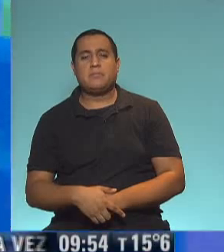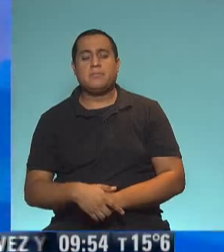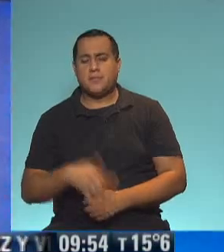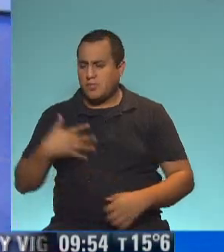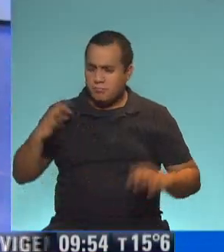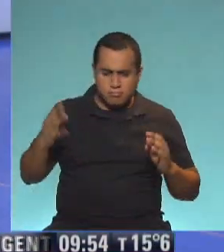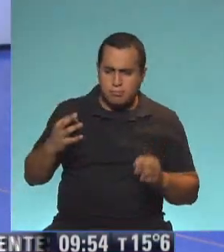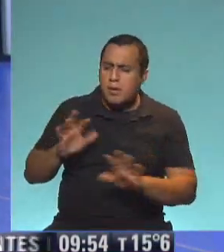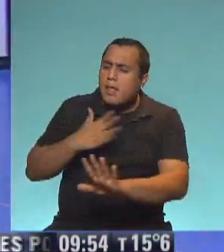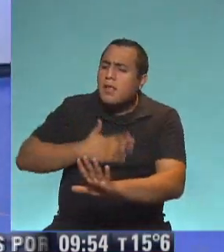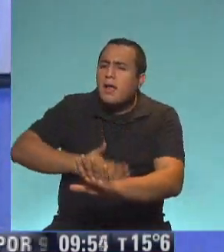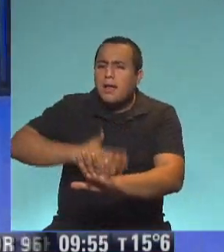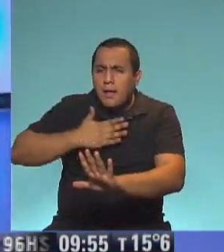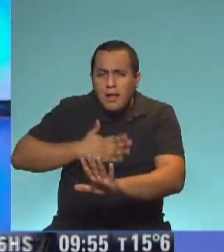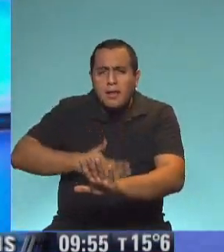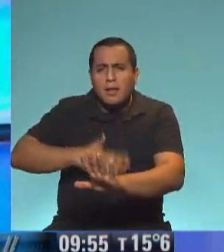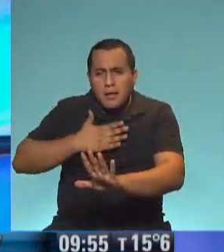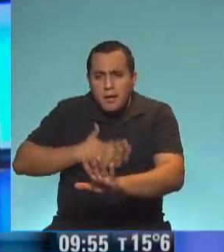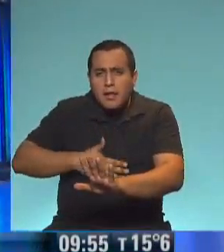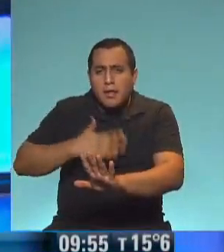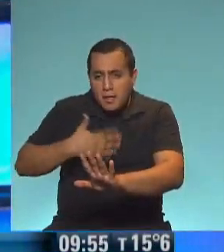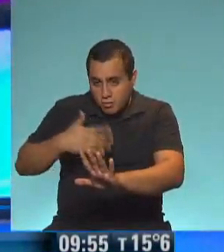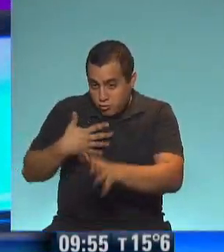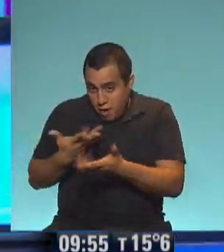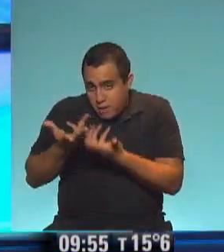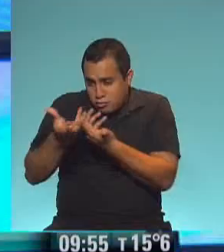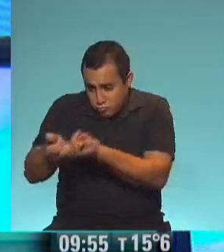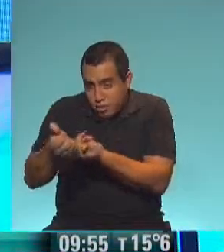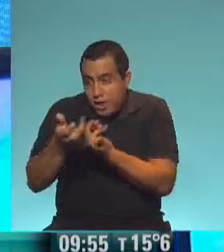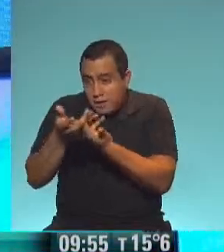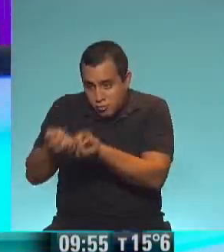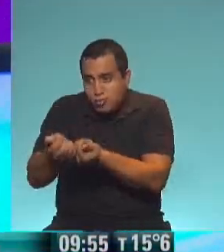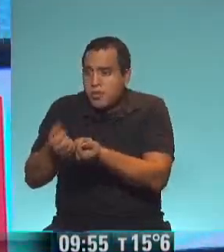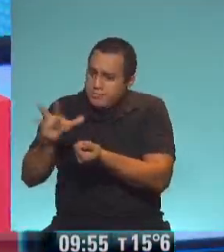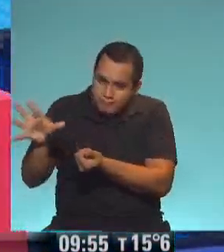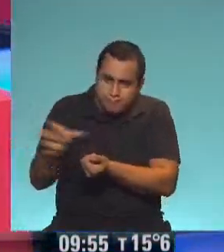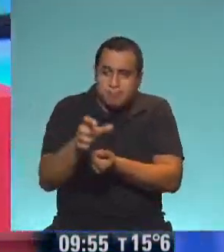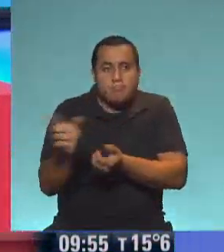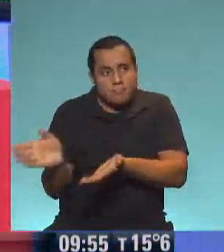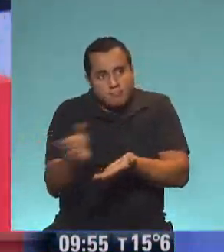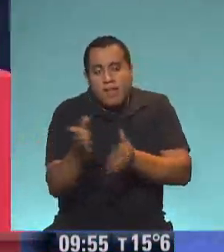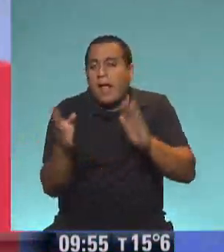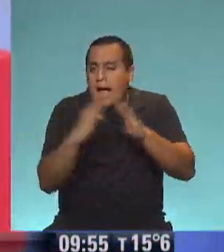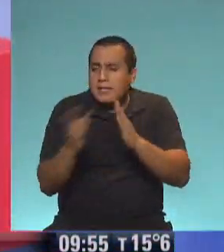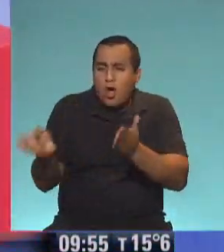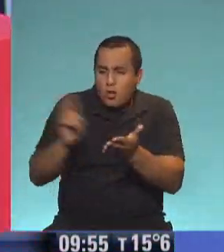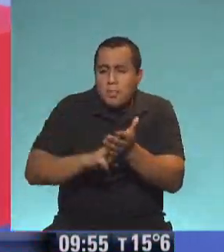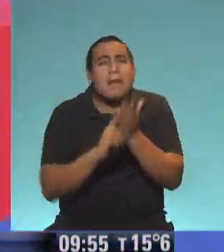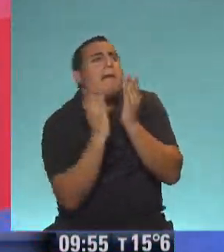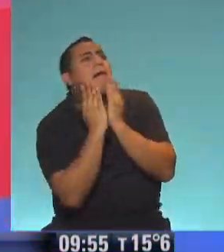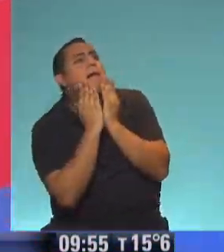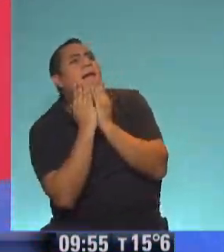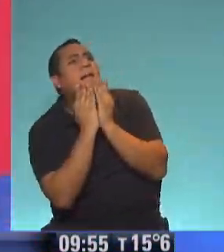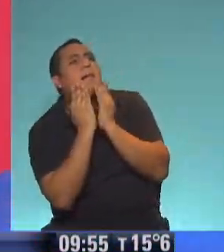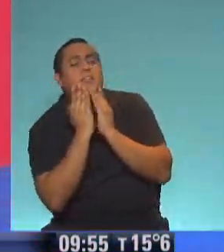estoy! ¡Oso, tranquilo! ¡No temas! ¡Te recuperaré y te llevaré a tu casa, osito! ¡Oh, muchas gracias! ¡Muchas